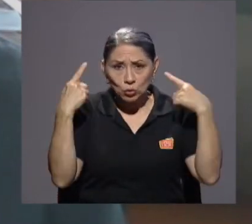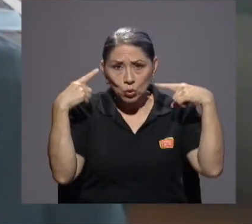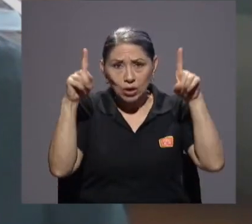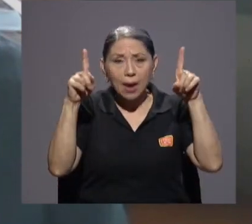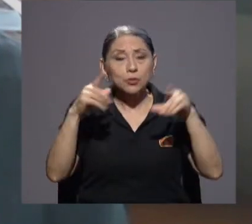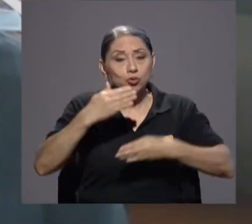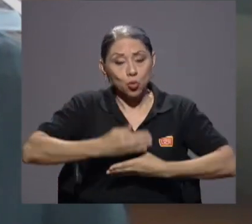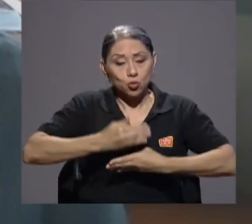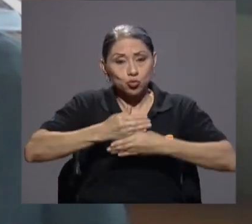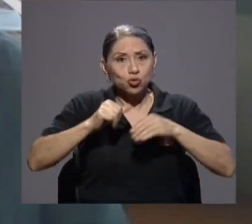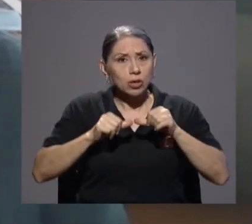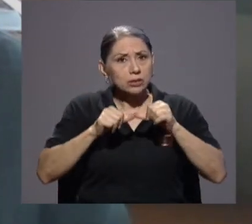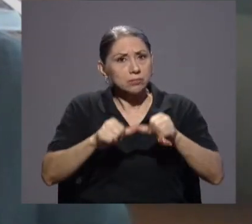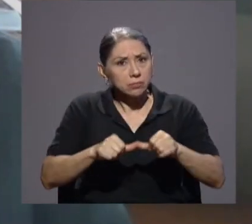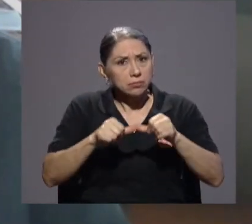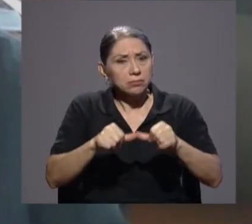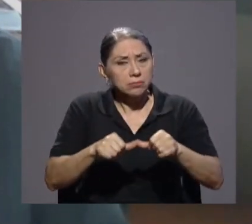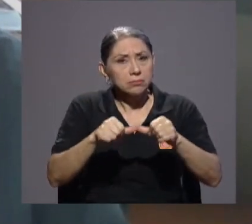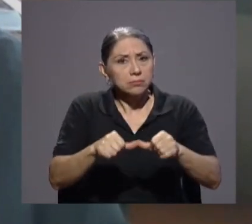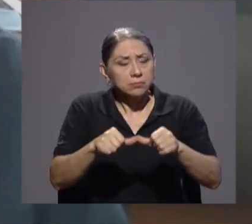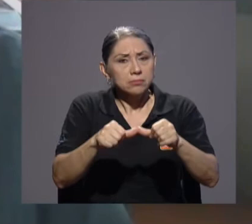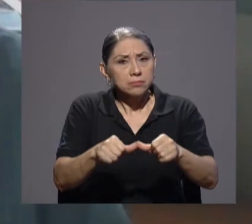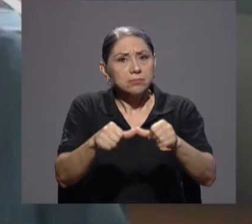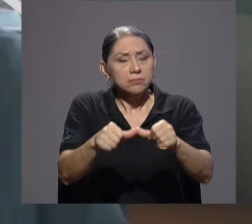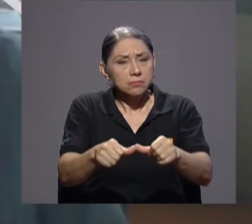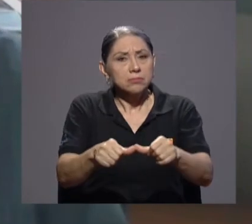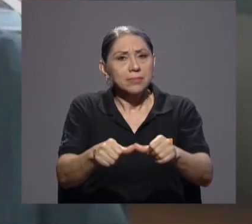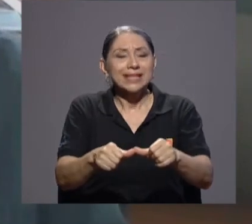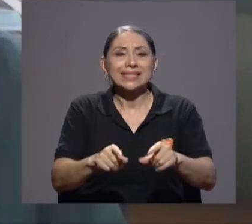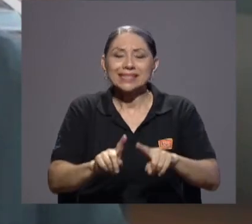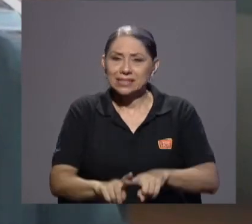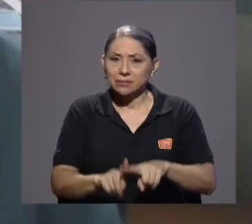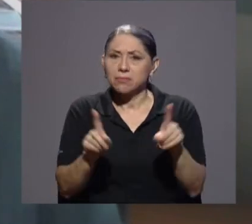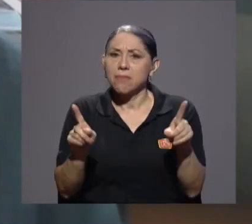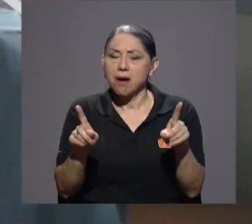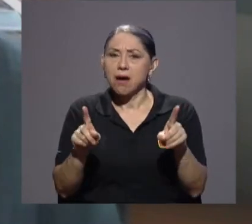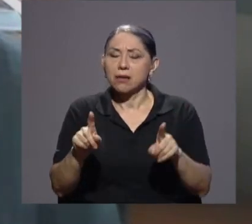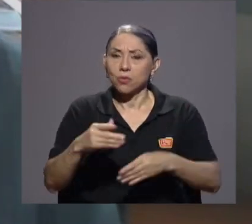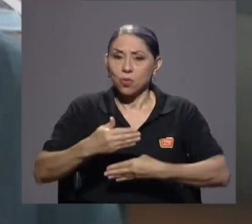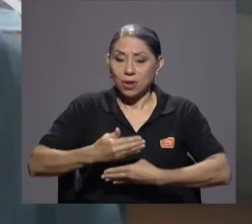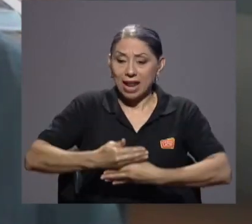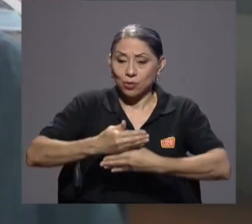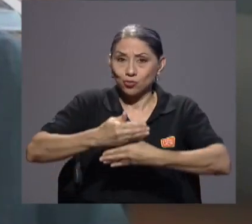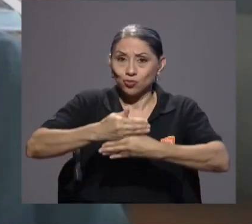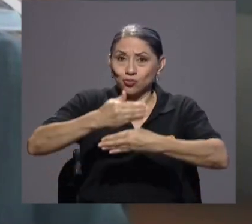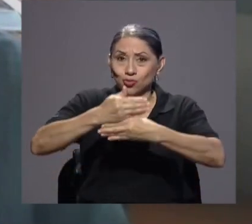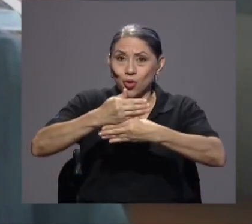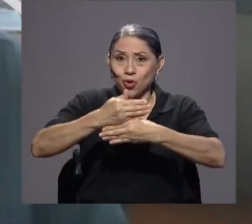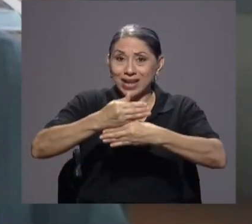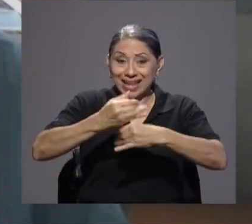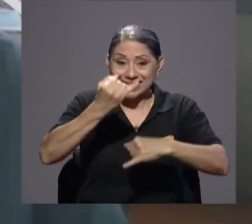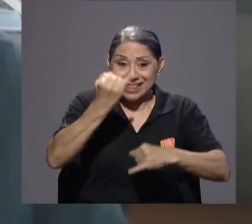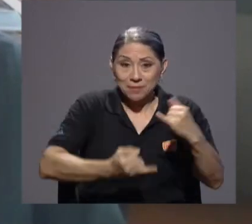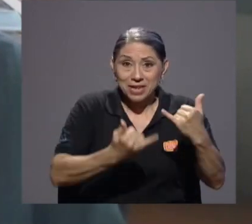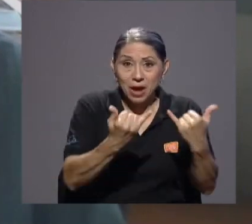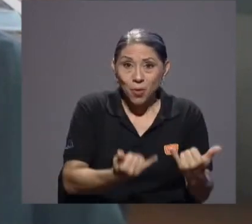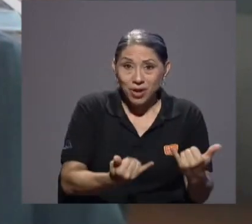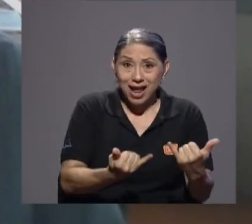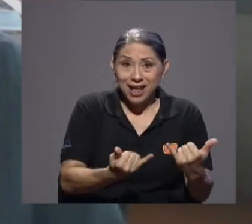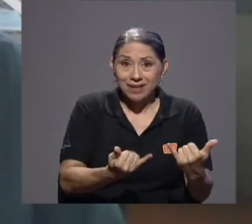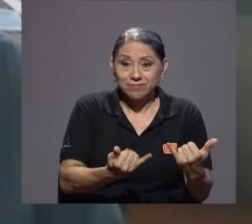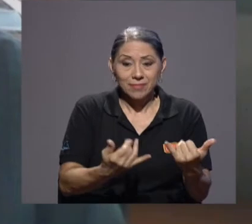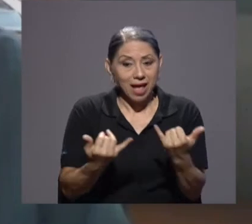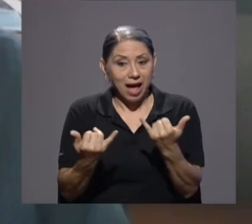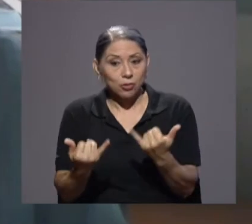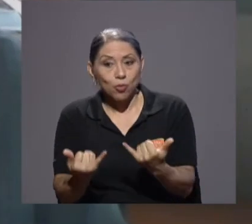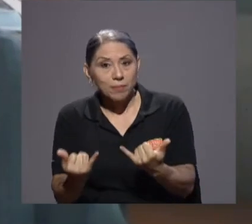en las construcciones, como lo comentó don Rosendo. Sin embargo, la construcción que se termina es construcción que no se está reponiendo